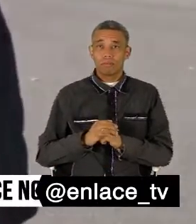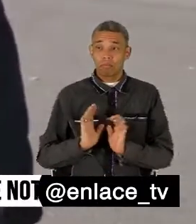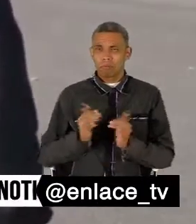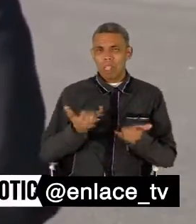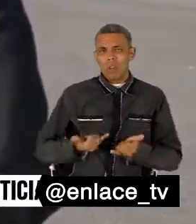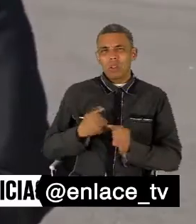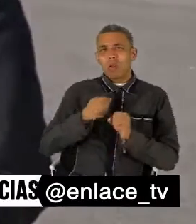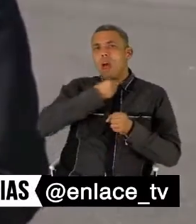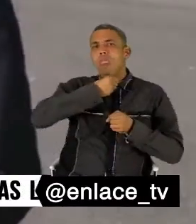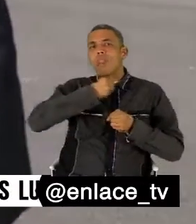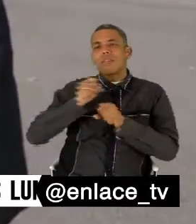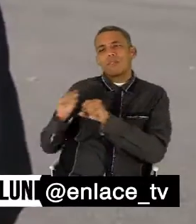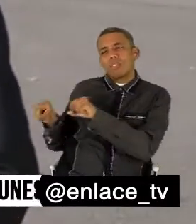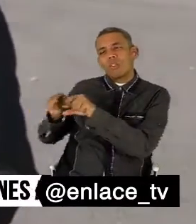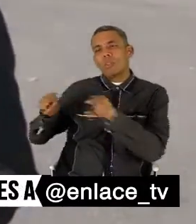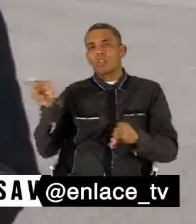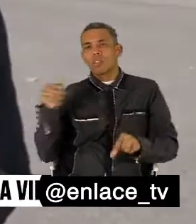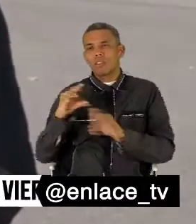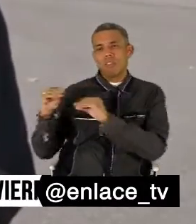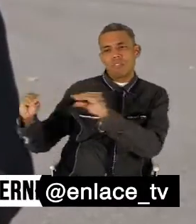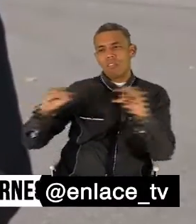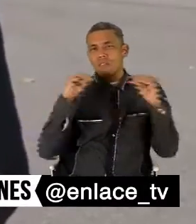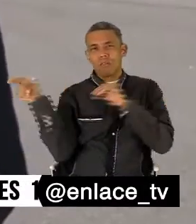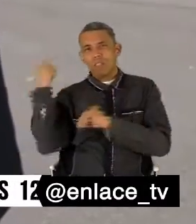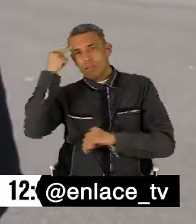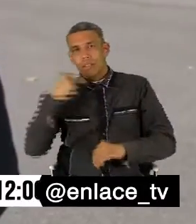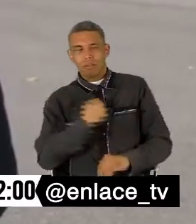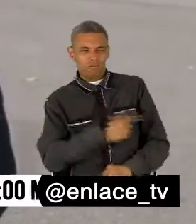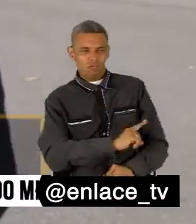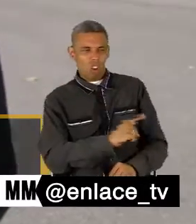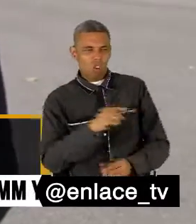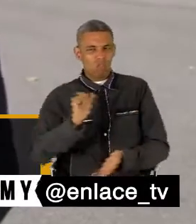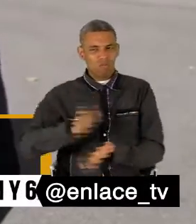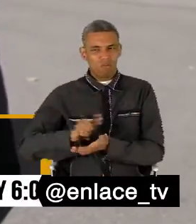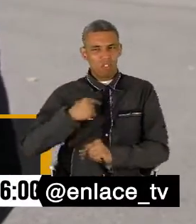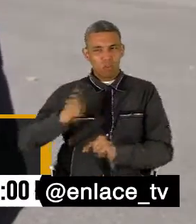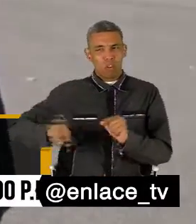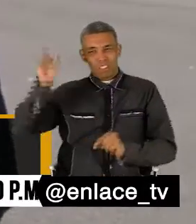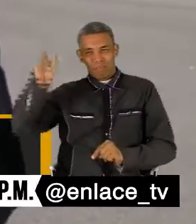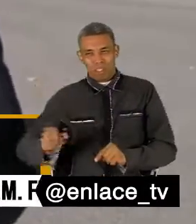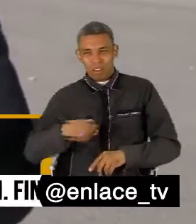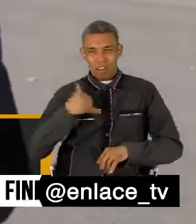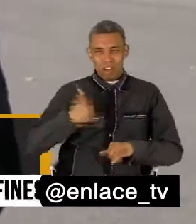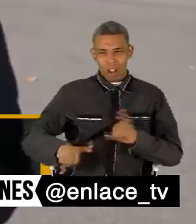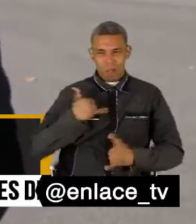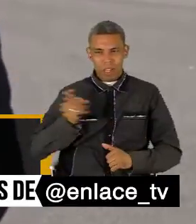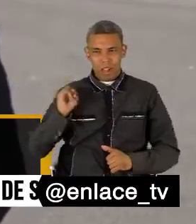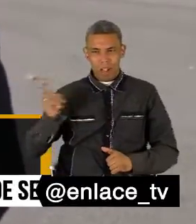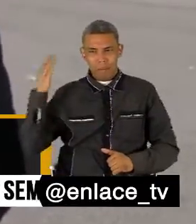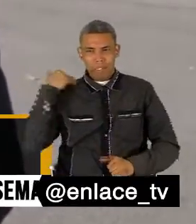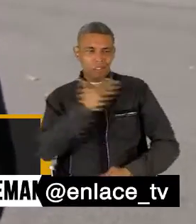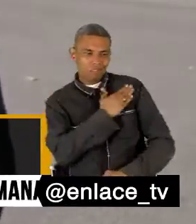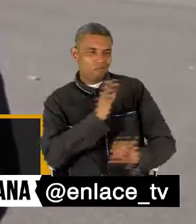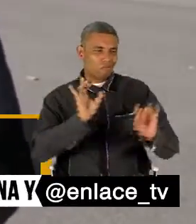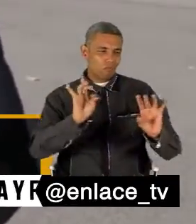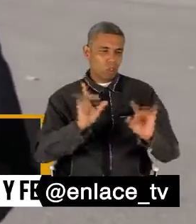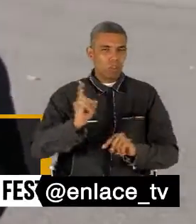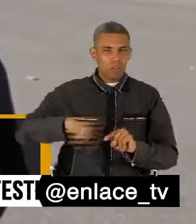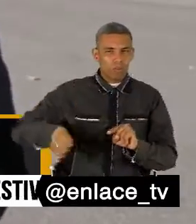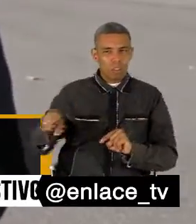qué pasa. La nómina la conoceremos una hora antes del encuentro, es decir, sobre las 6:30 de la tarde, hora aquí de Los Ángeles,